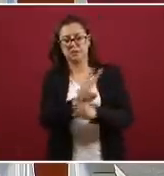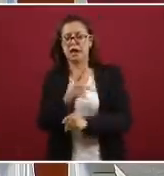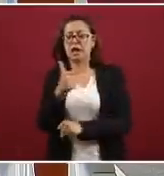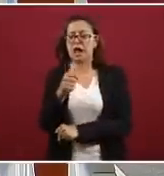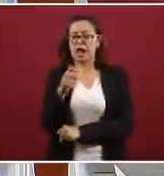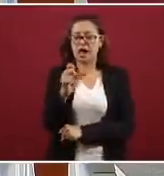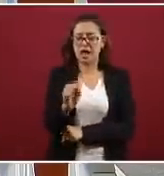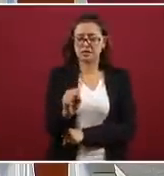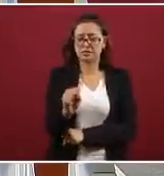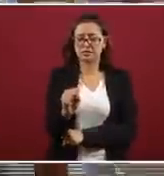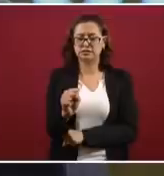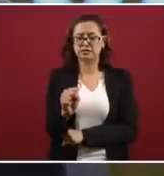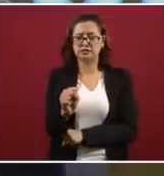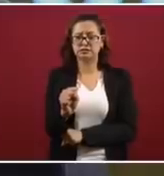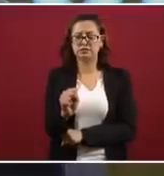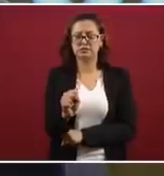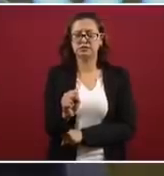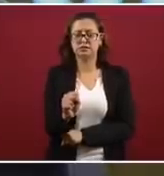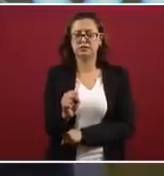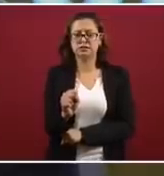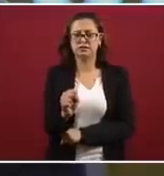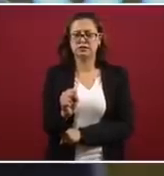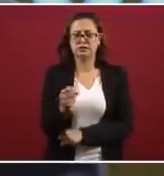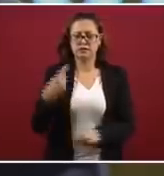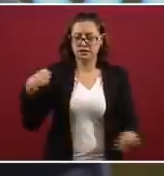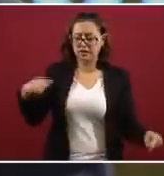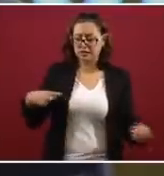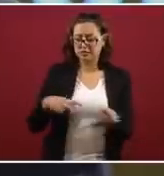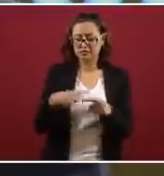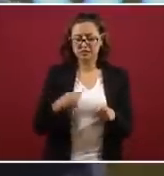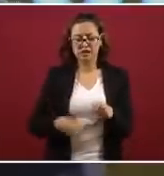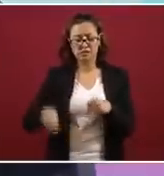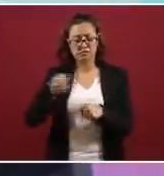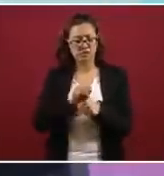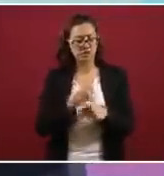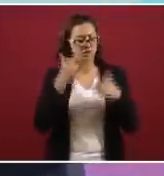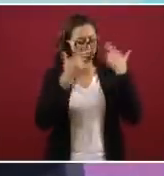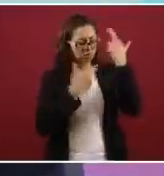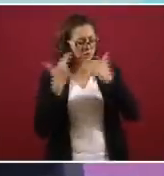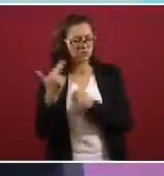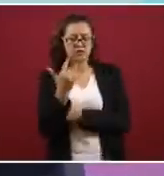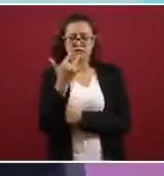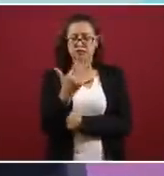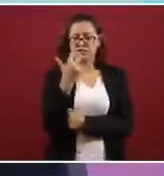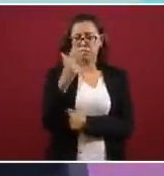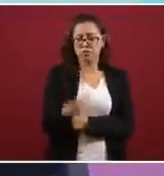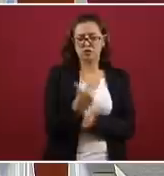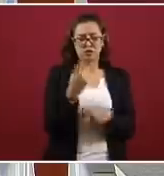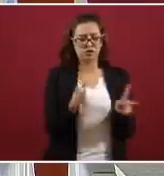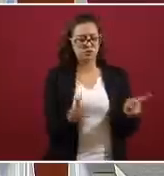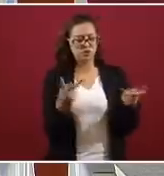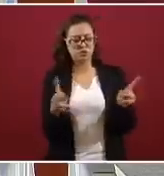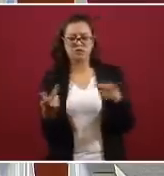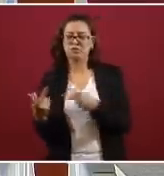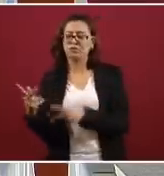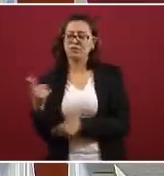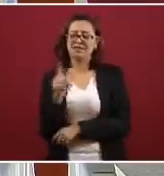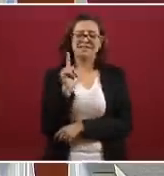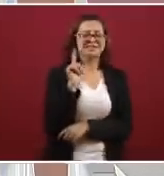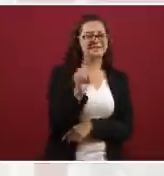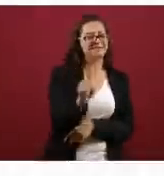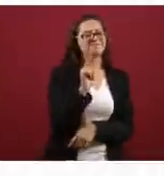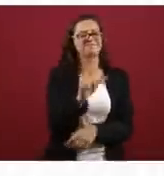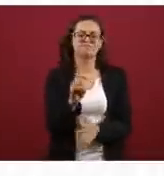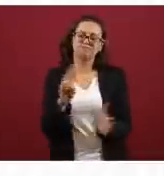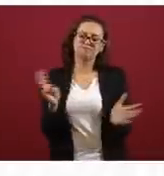gas, tenemos que en esta semana verificamos 58 expendedores, 17 resultaron